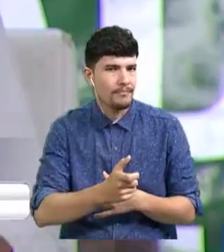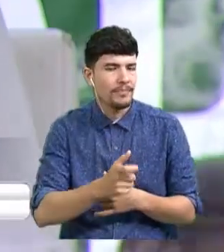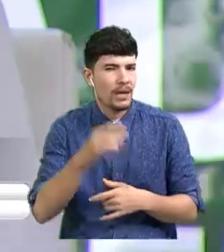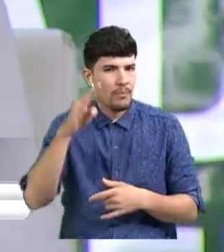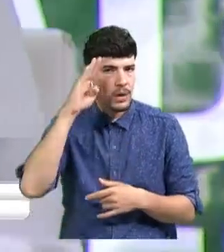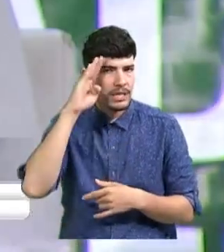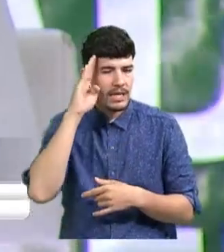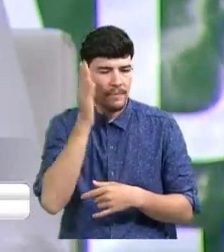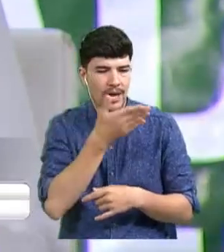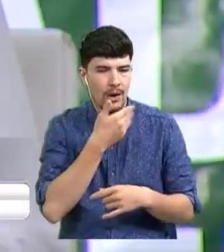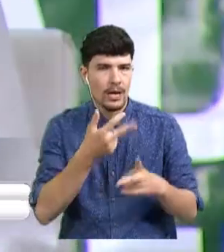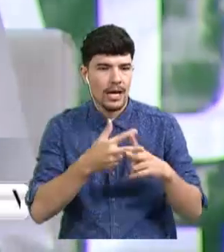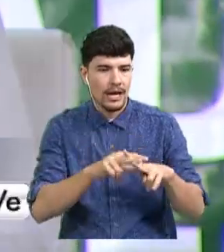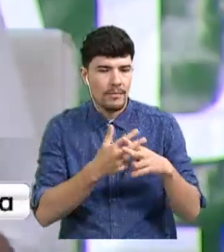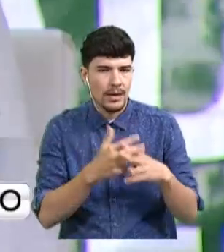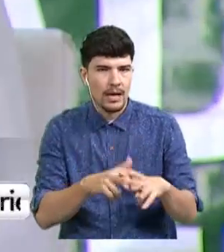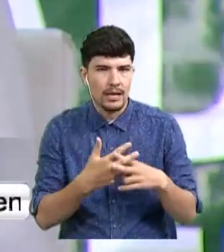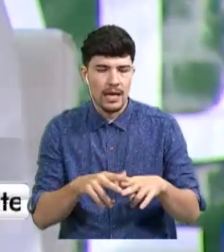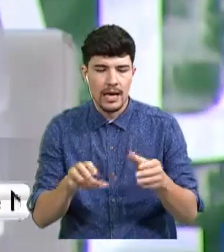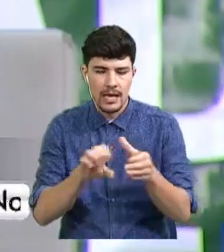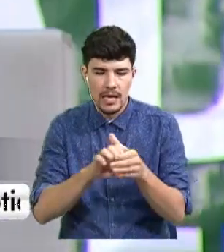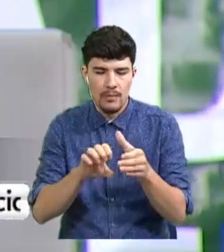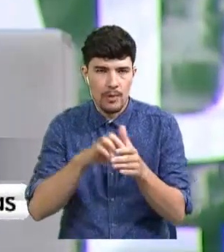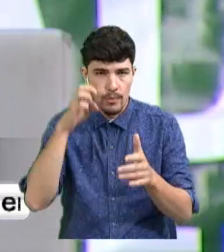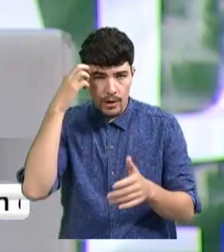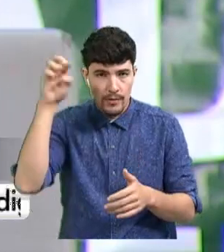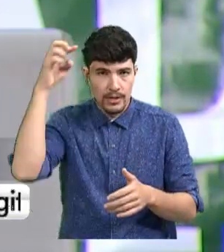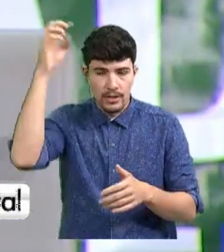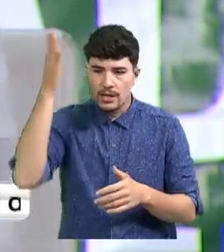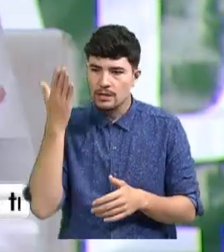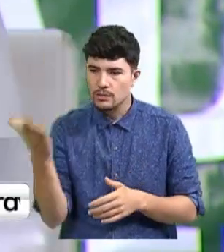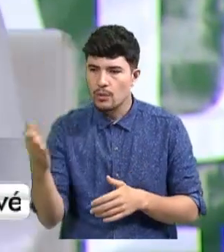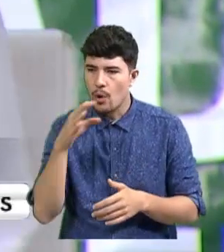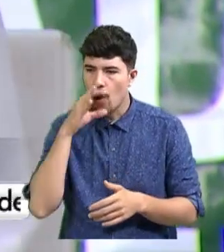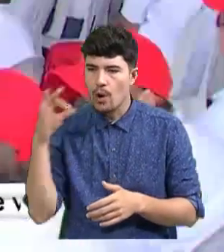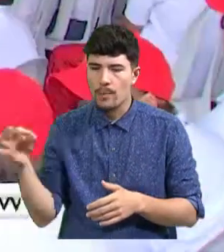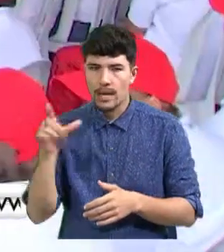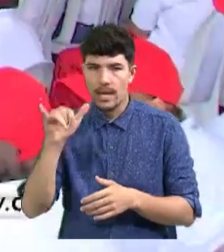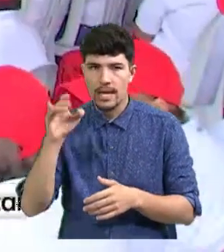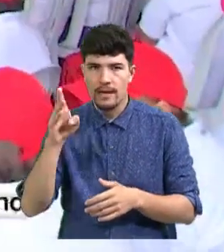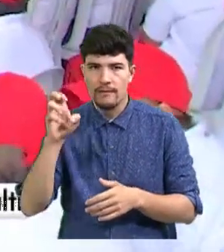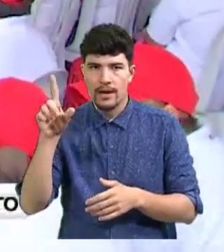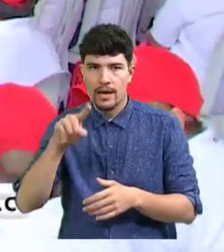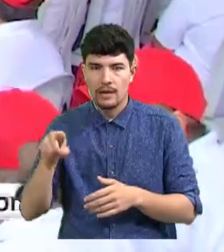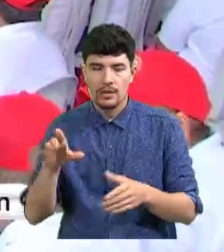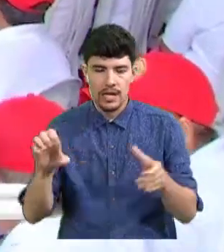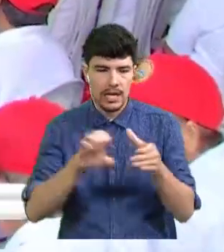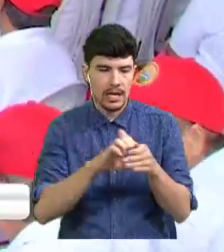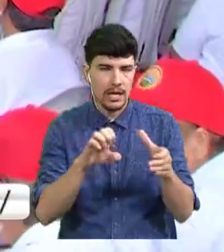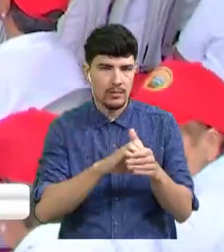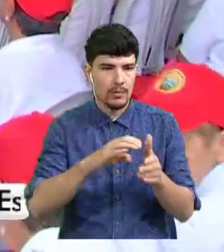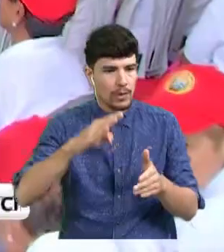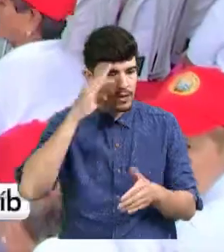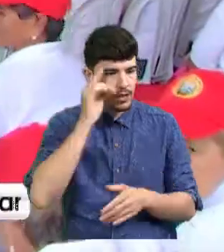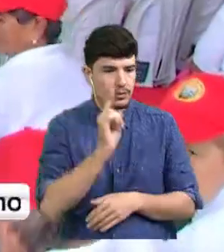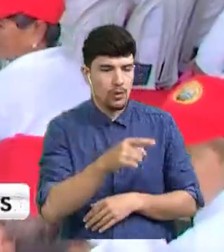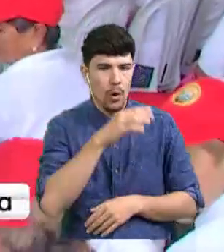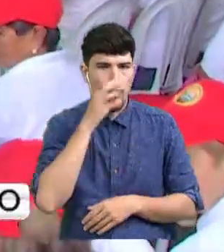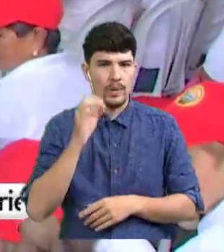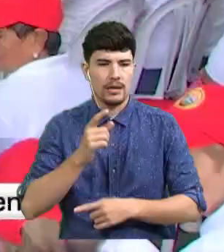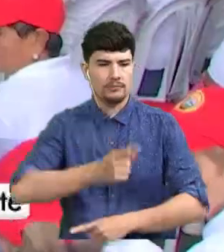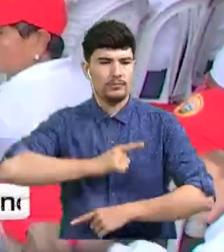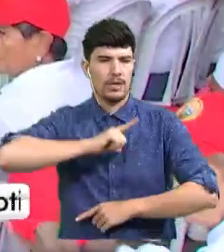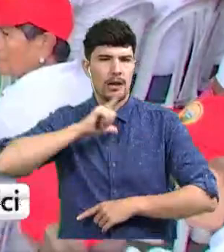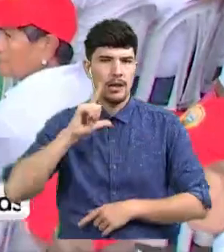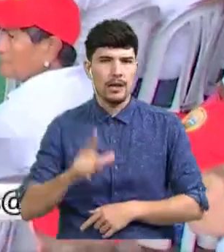con mejor dotación, con un equipo de profesionales como mi general Libreros y todo el equipo de la policía que él lidera, que él comanda, cada uno de los